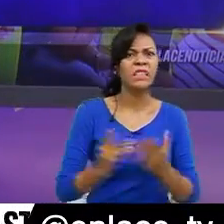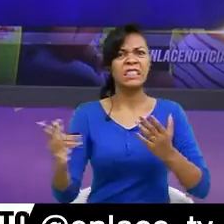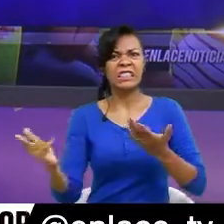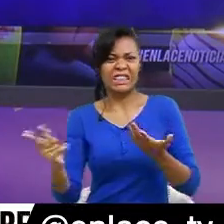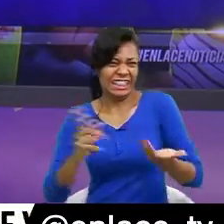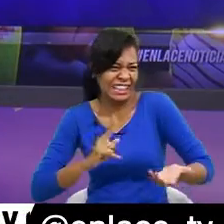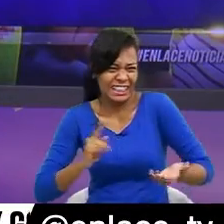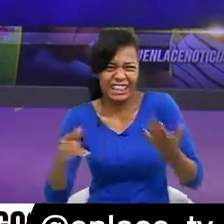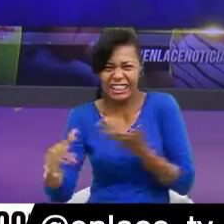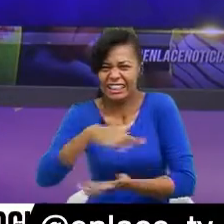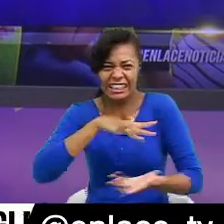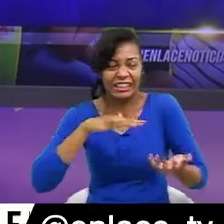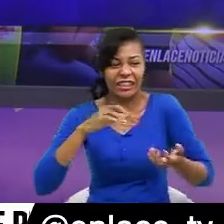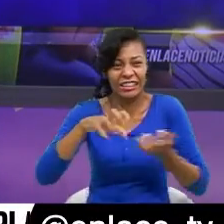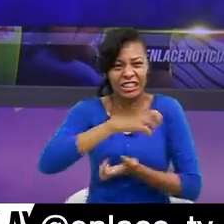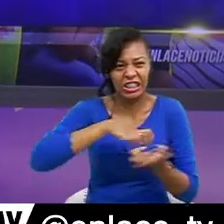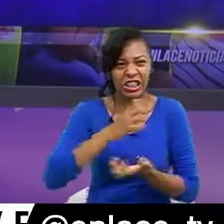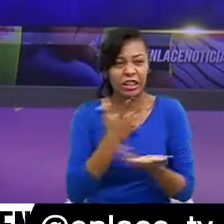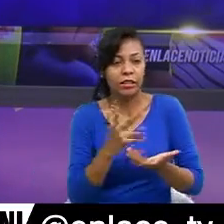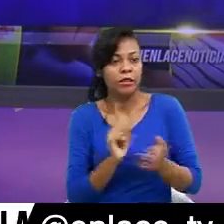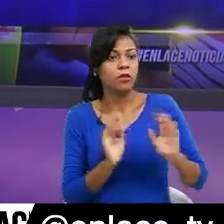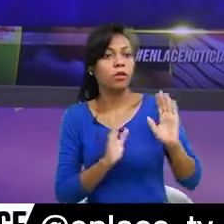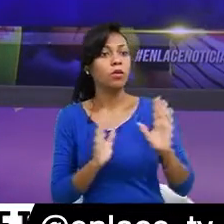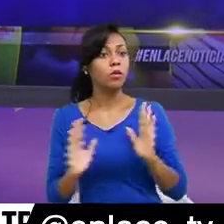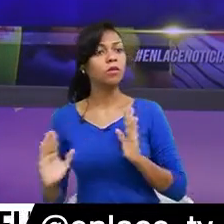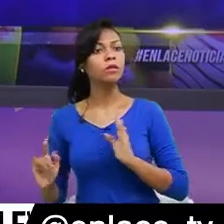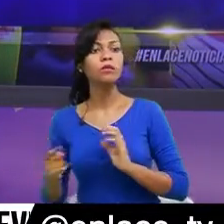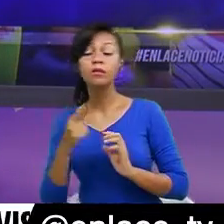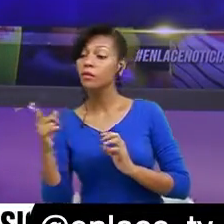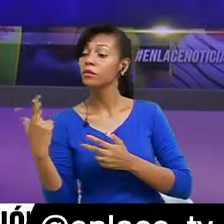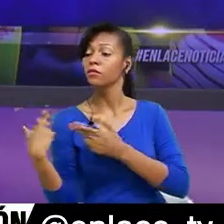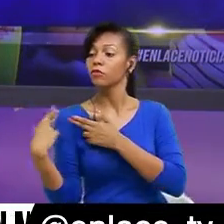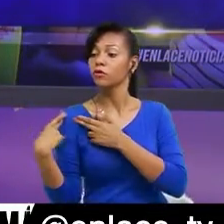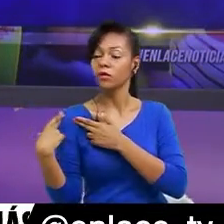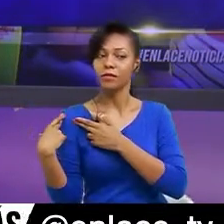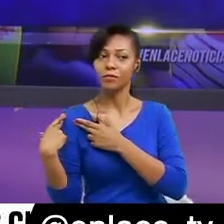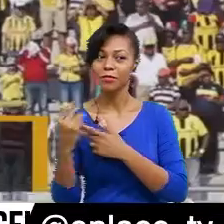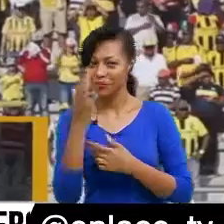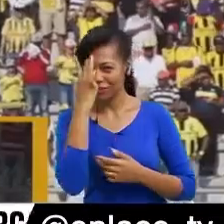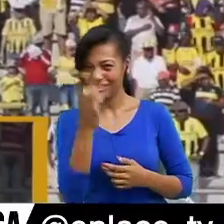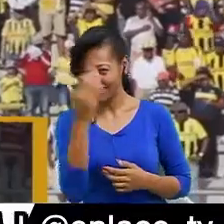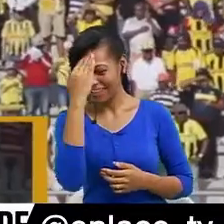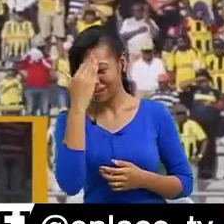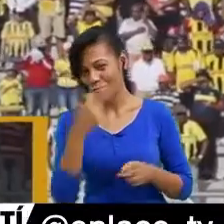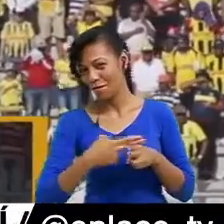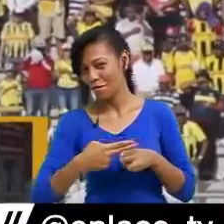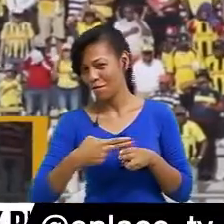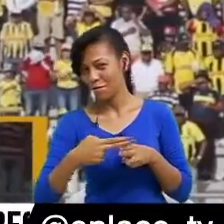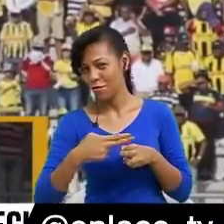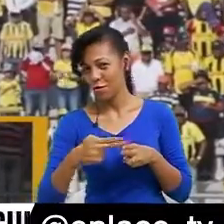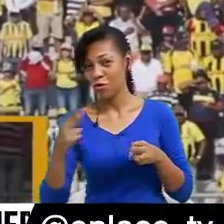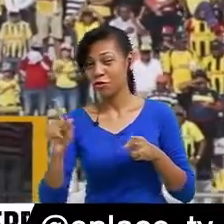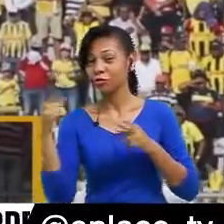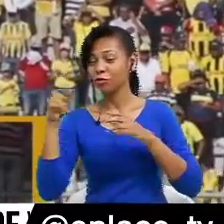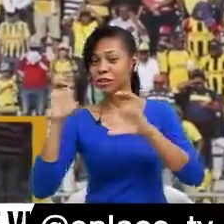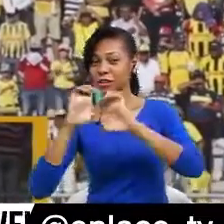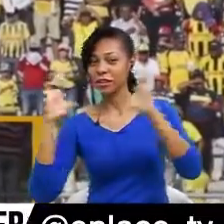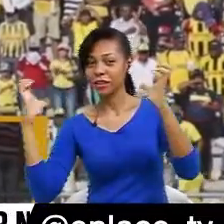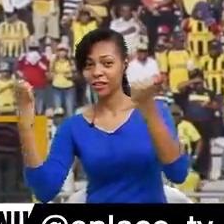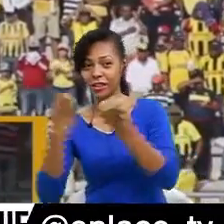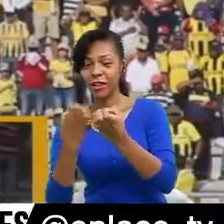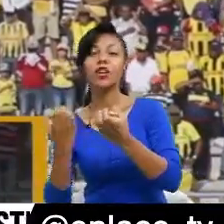a realizarse es el 30 de julio en el Estadio de Fútbol Daniel Villa Zapata. El primero a realizarse en el segundo semestre del año se